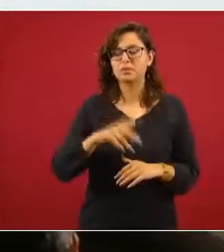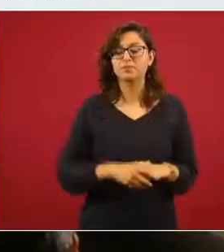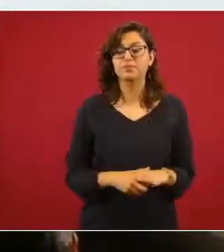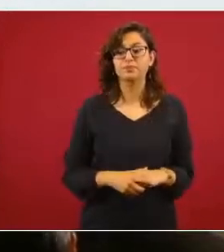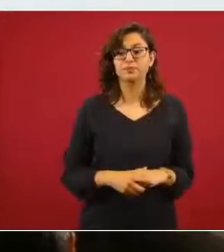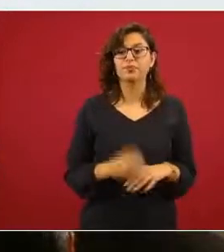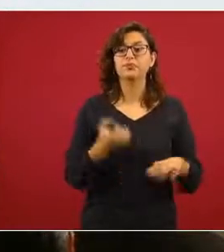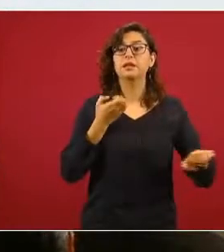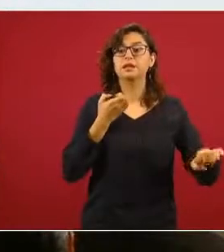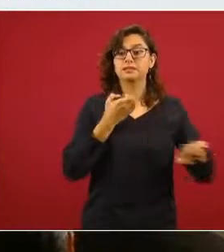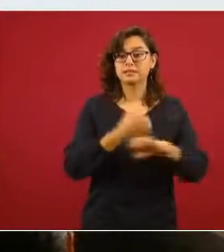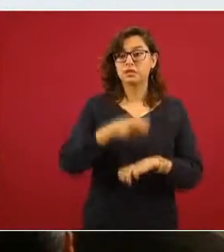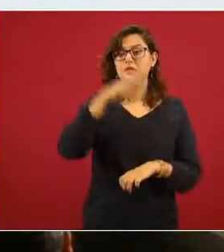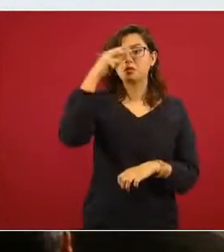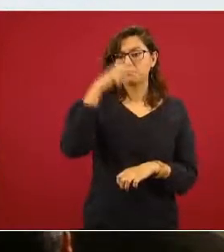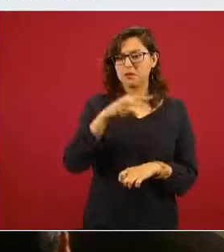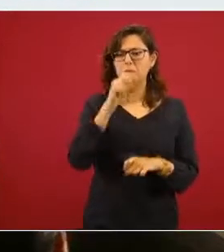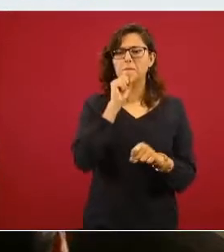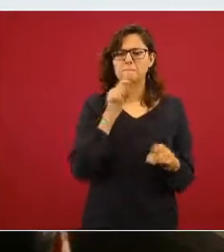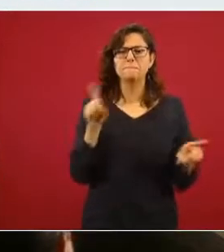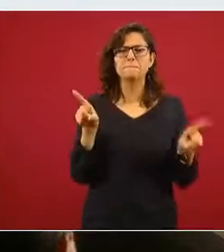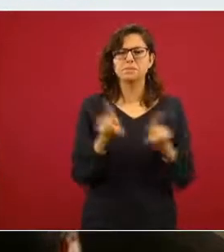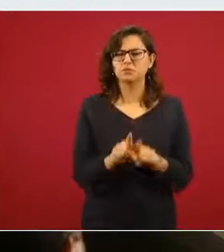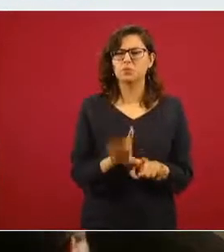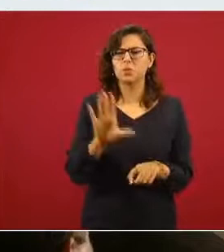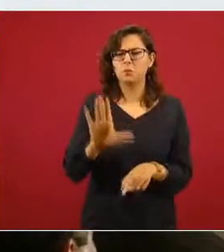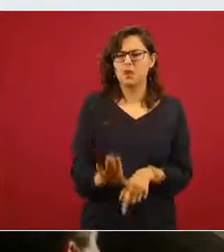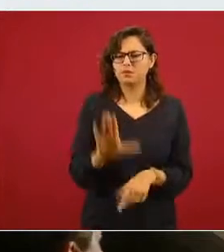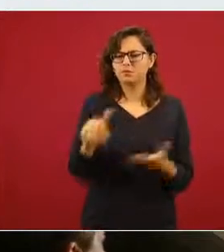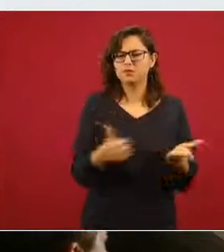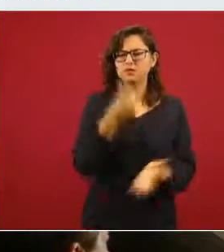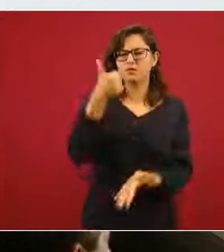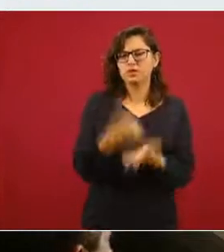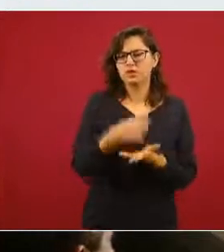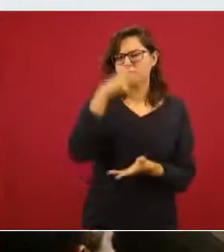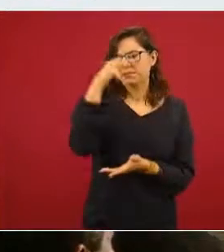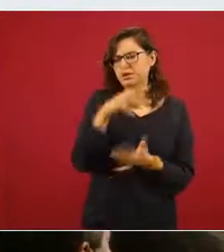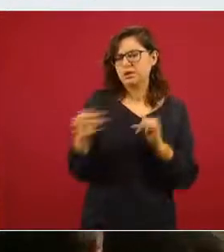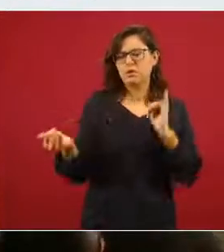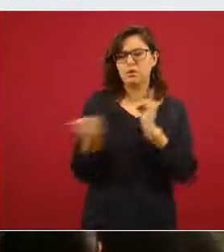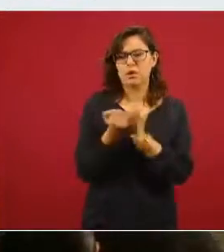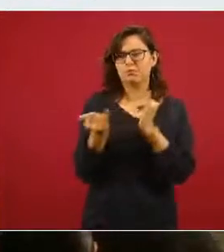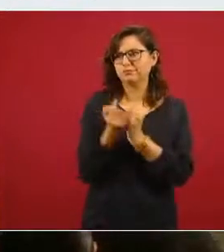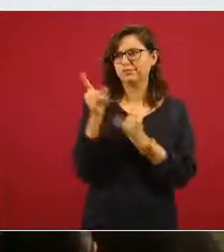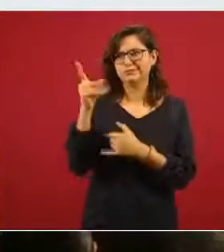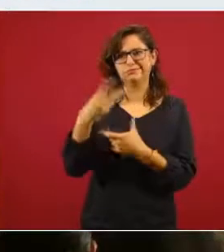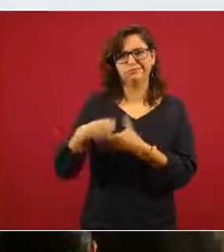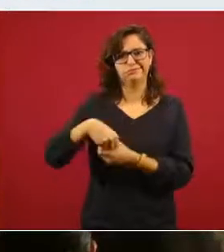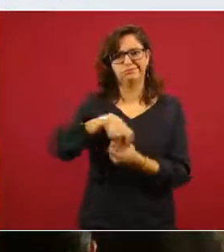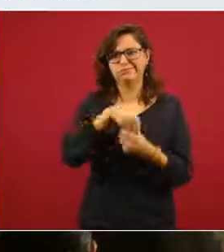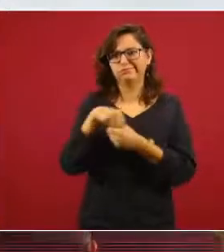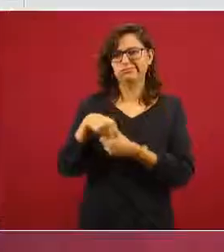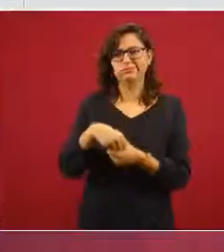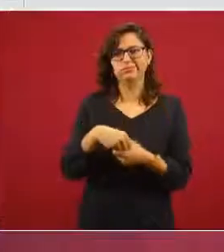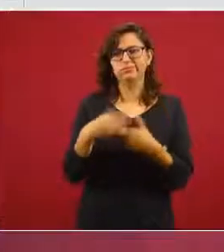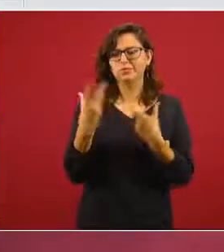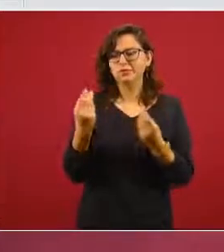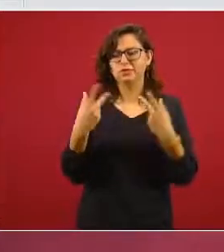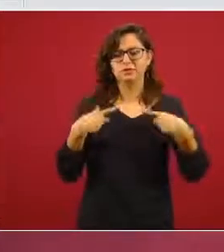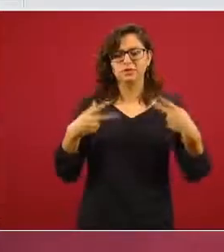tiene un patrón semejante al de la Ciudad de México, es parte de la mitad o la tercera parte de la población del Estado de México, pertenece a la metrópolis,